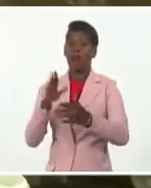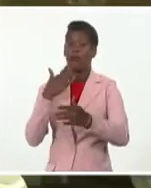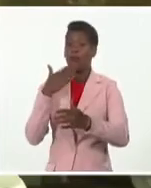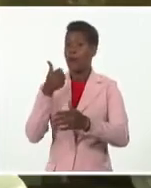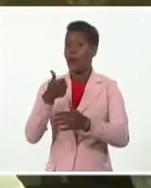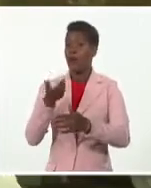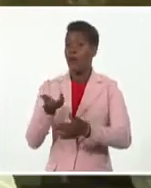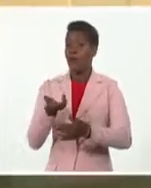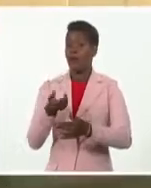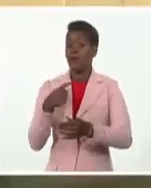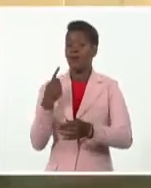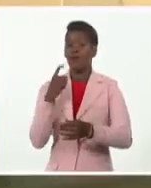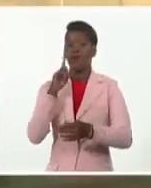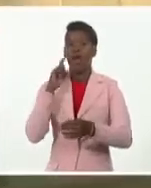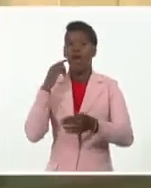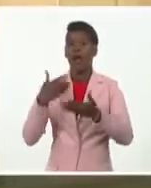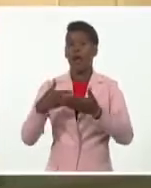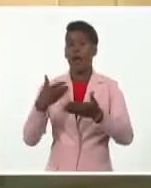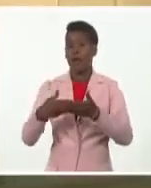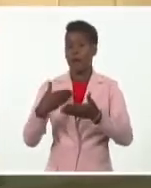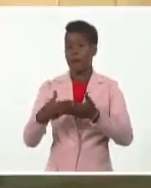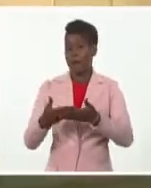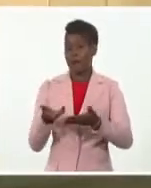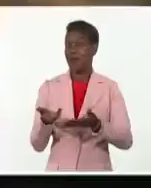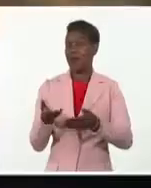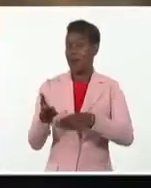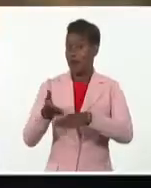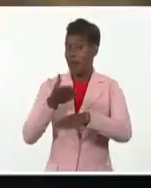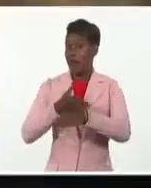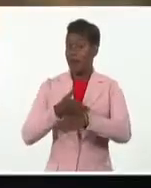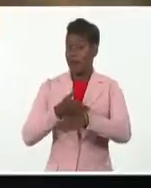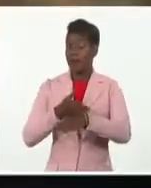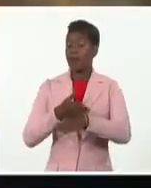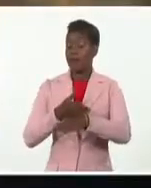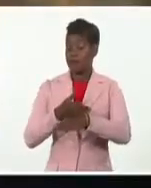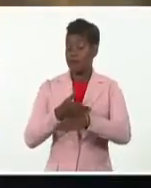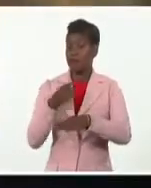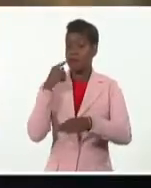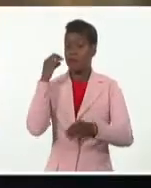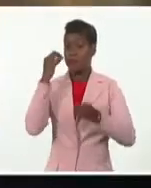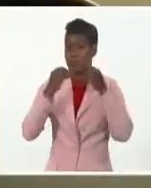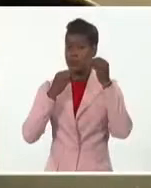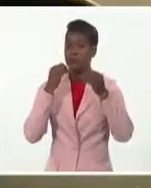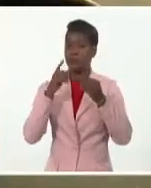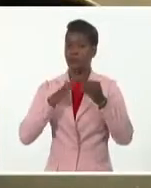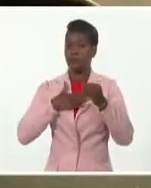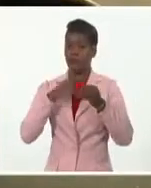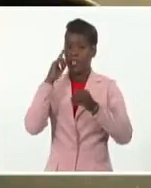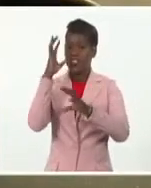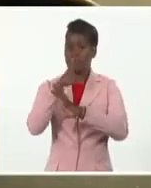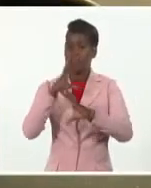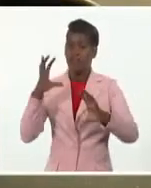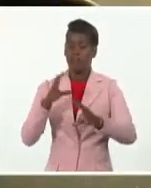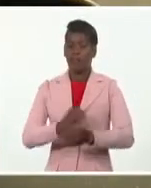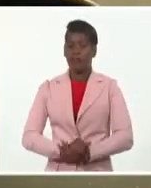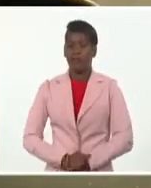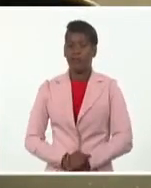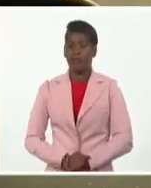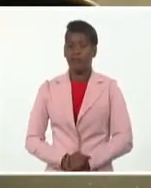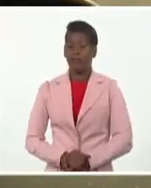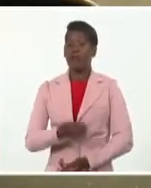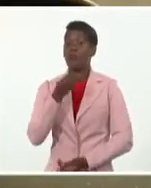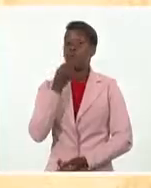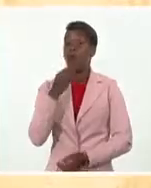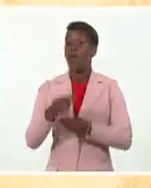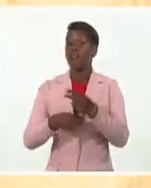por ensayos de virus neutralización, que es una prueba de oro muy importante en este tipo de estudios, y probablemente tengamos que realizarlo en